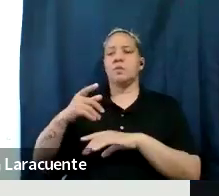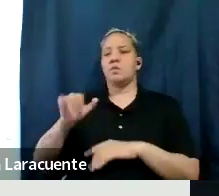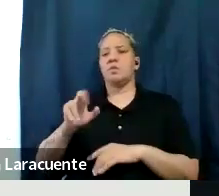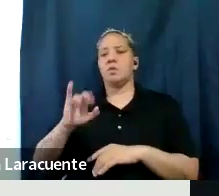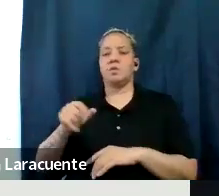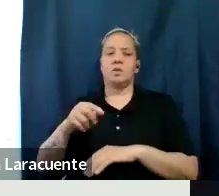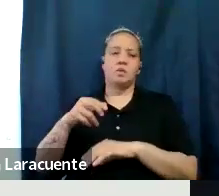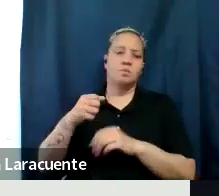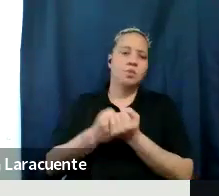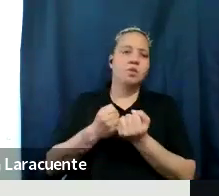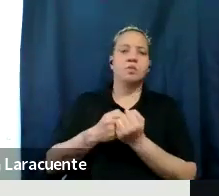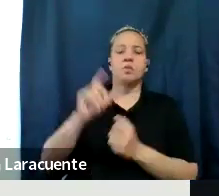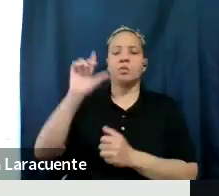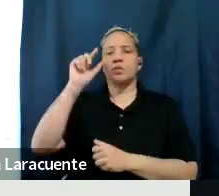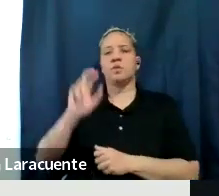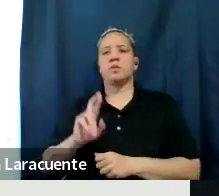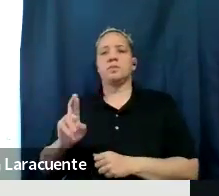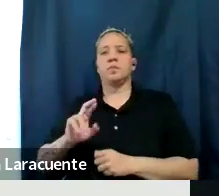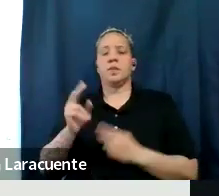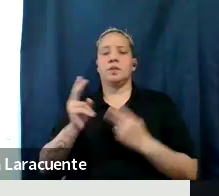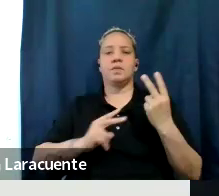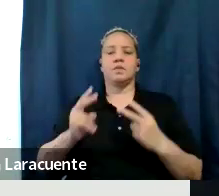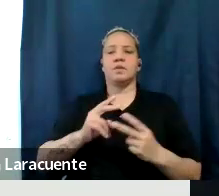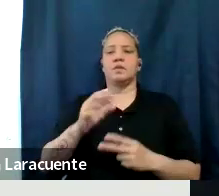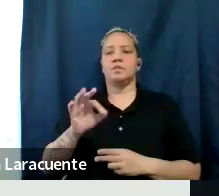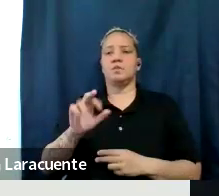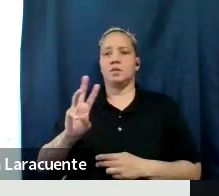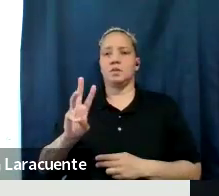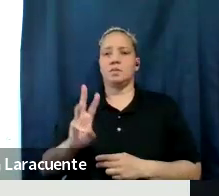gobierno republicano en su visita de 1936?